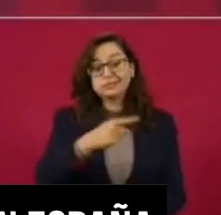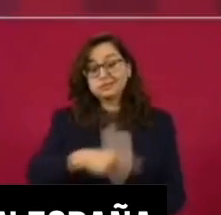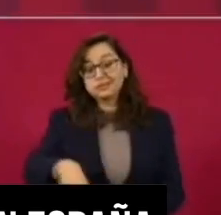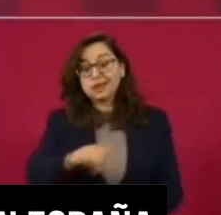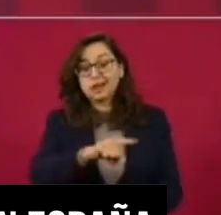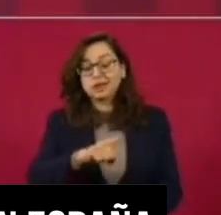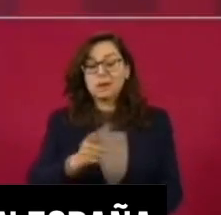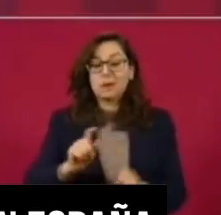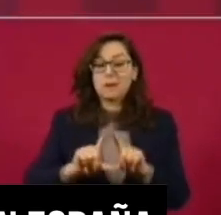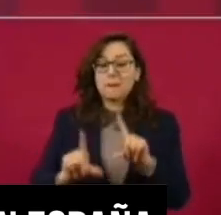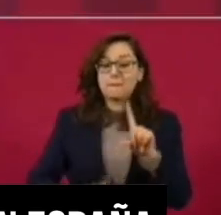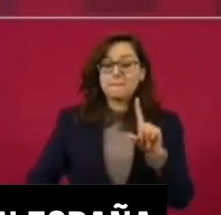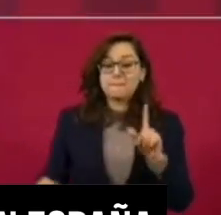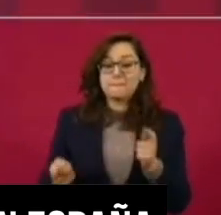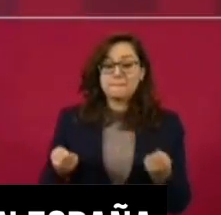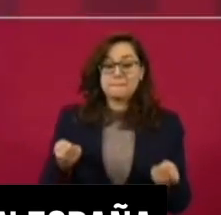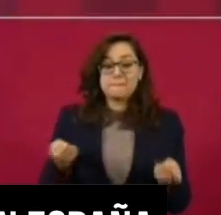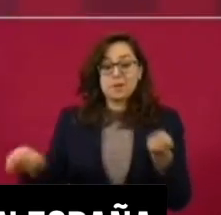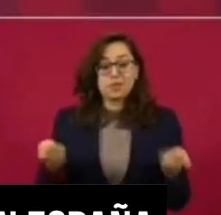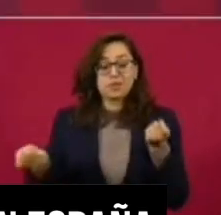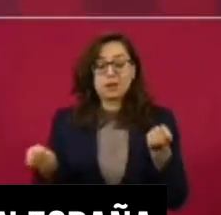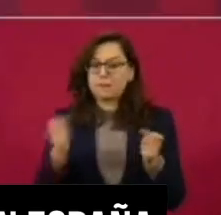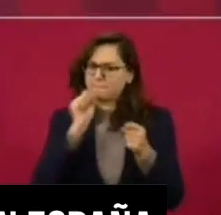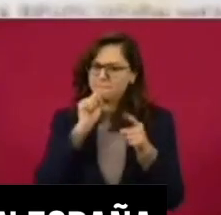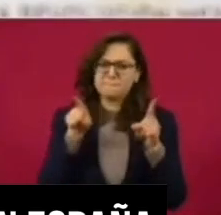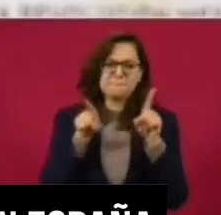es el caso de las empresas españolas